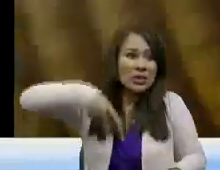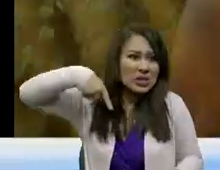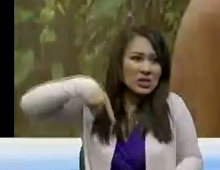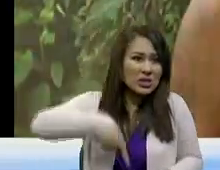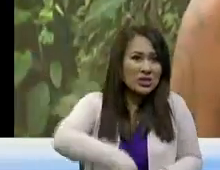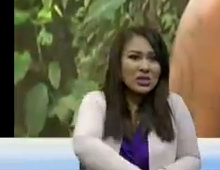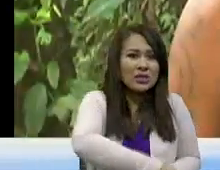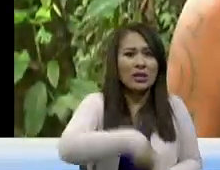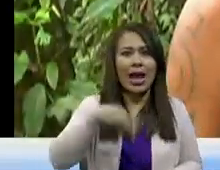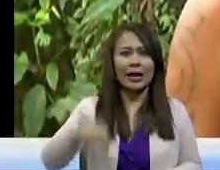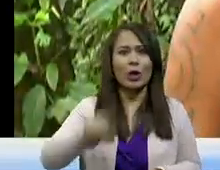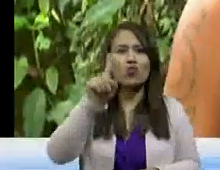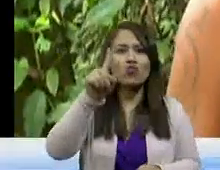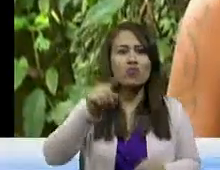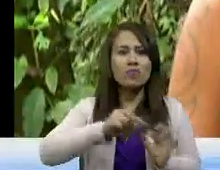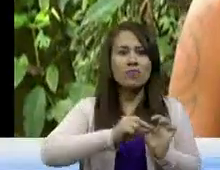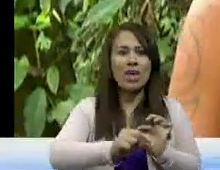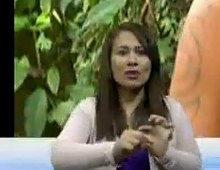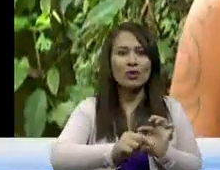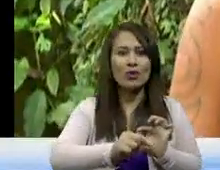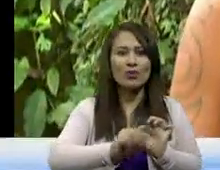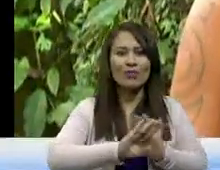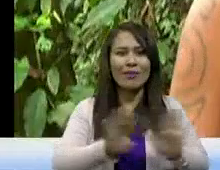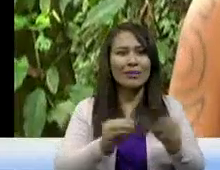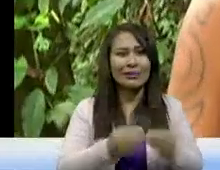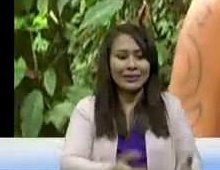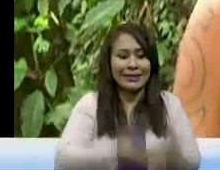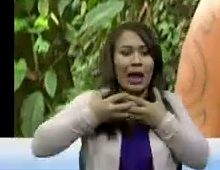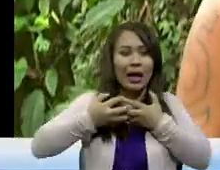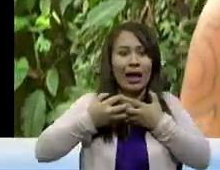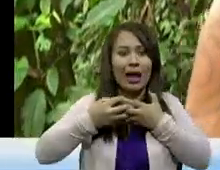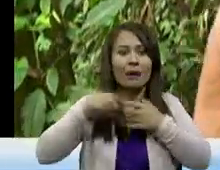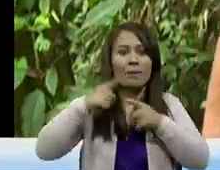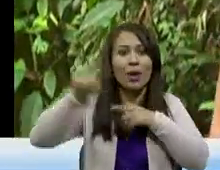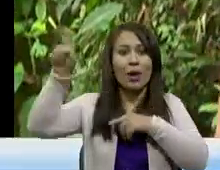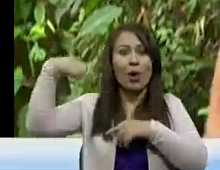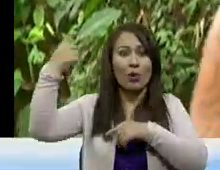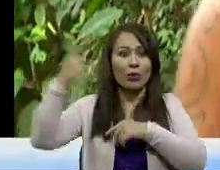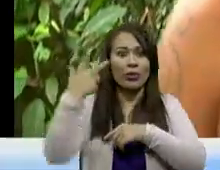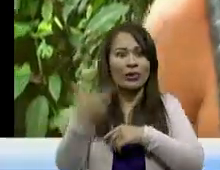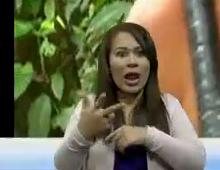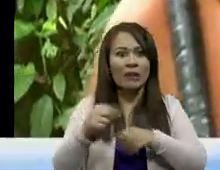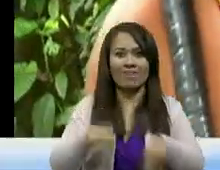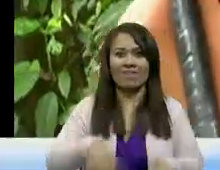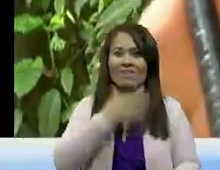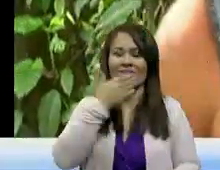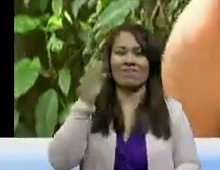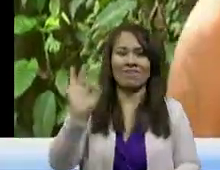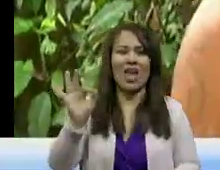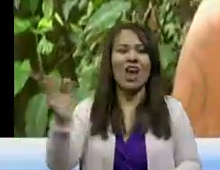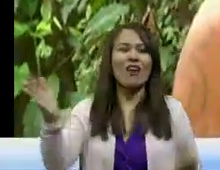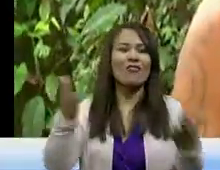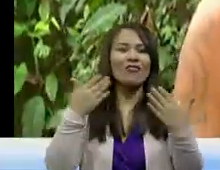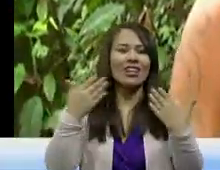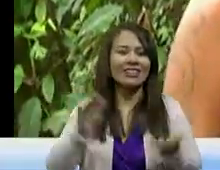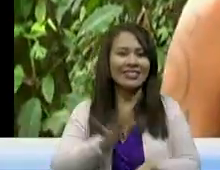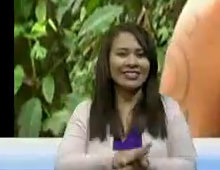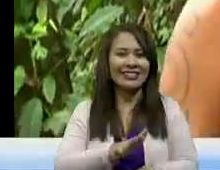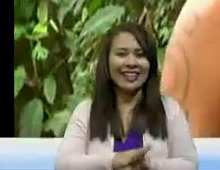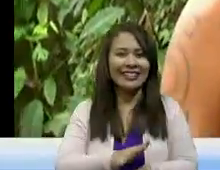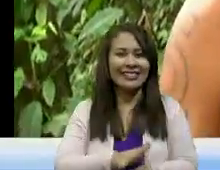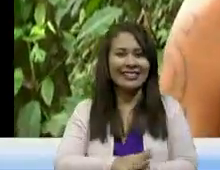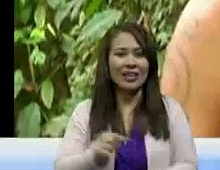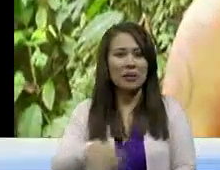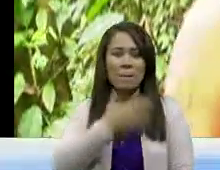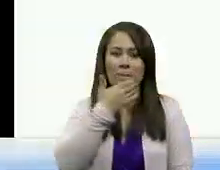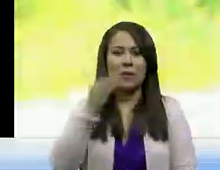difícil. En cambio, aquí con 1 metrito ya usted saca el animal. Por eso es mejor aquí el lugar. Y es fresco, es tranquilo y es